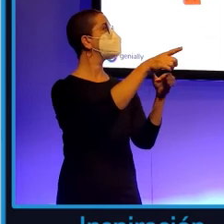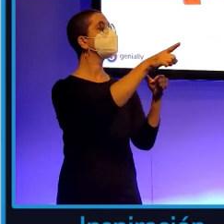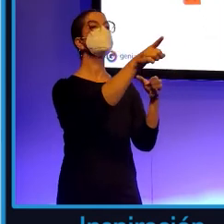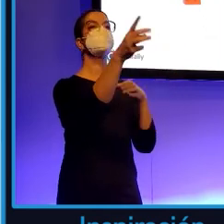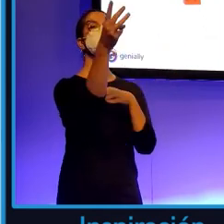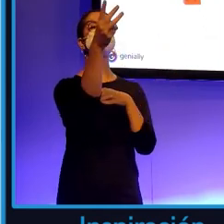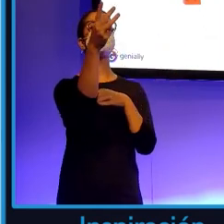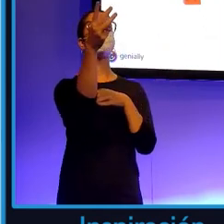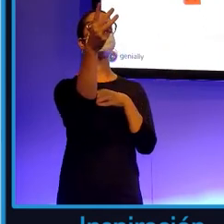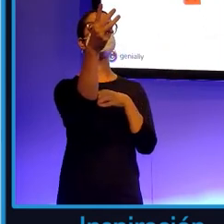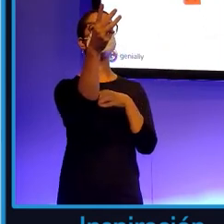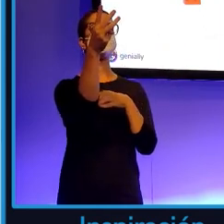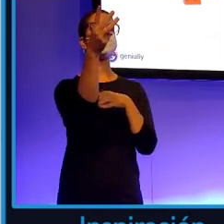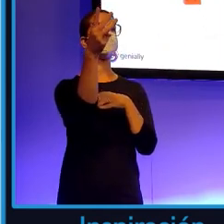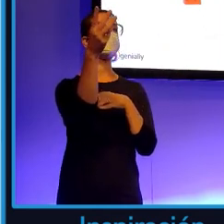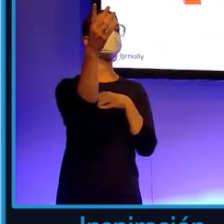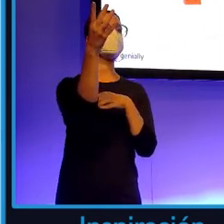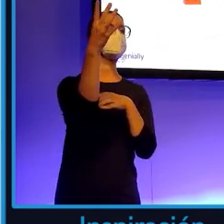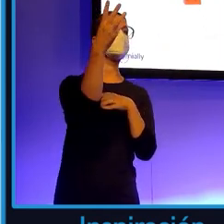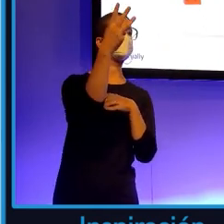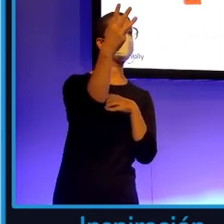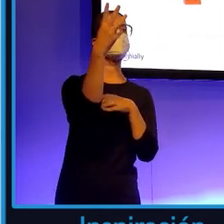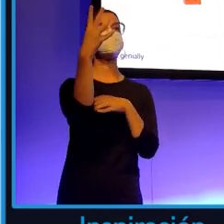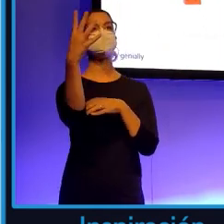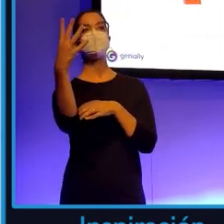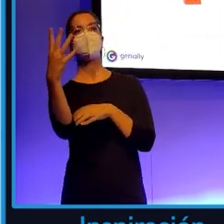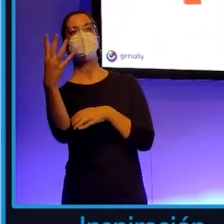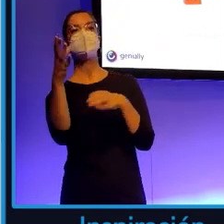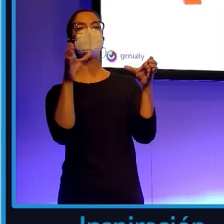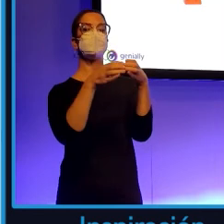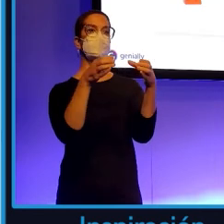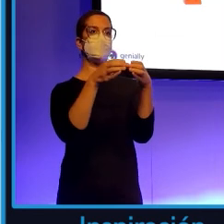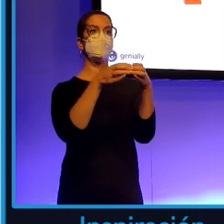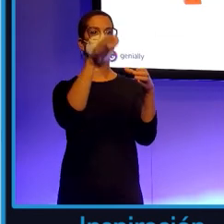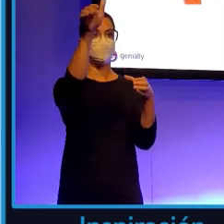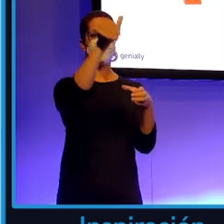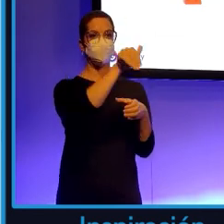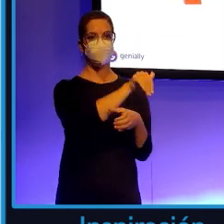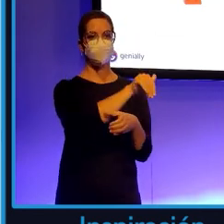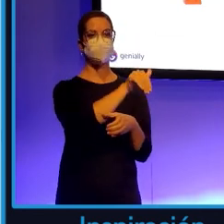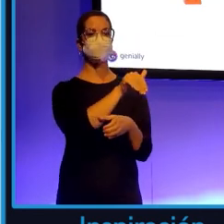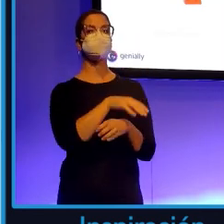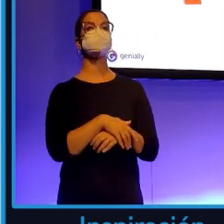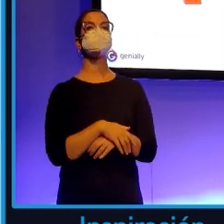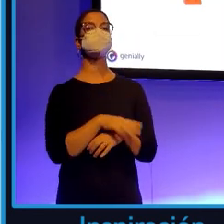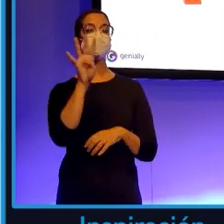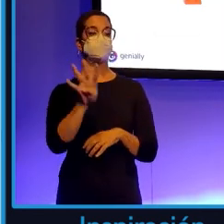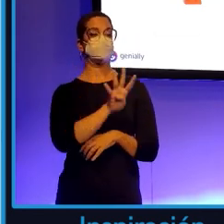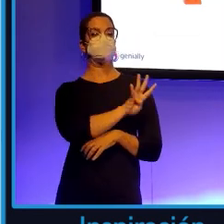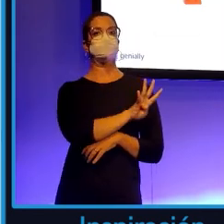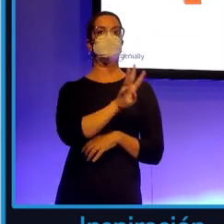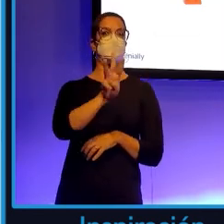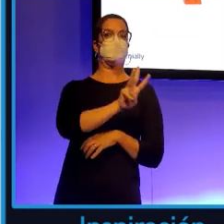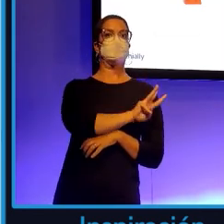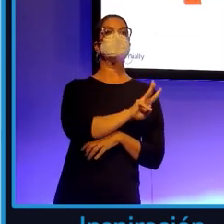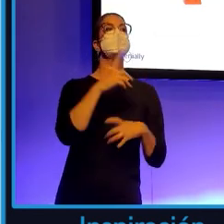tres con 43 compañeros y ahora es un grupito venga y vamos a intentar creo que de ahí se